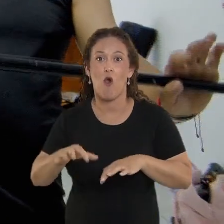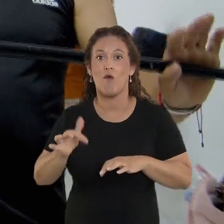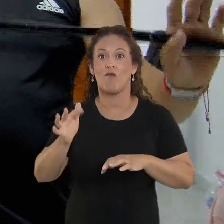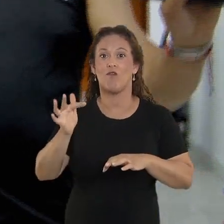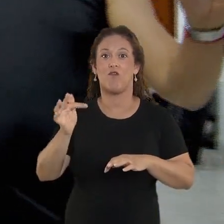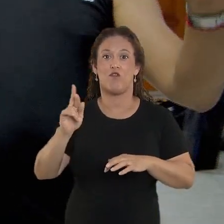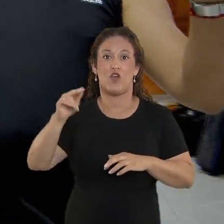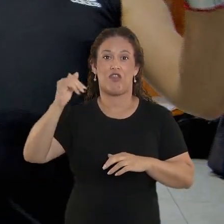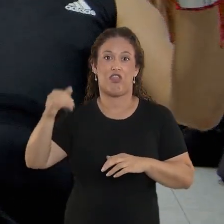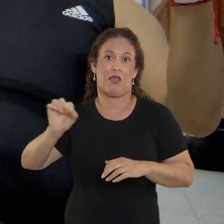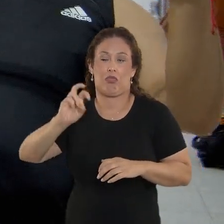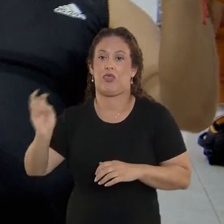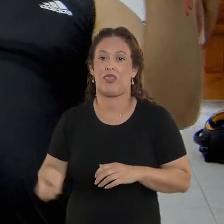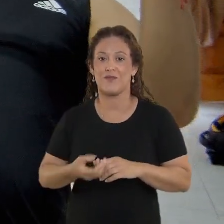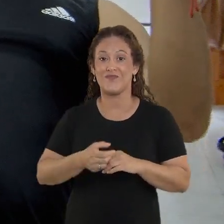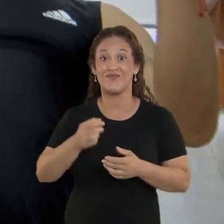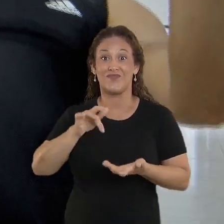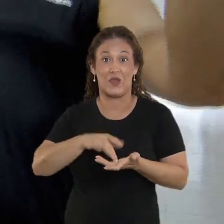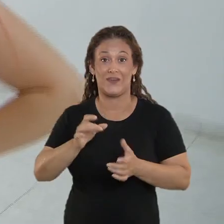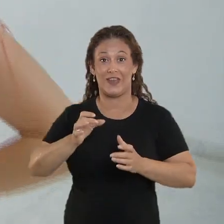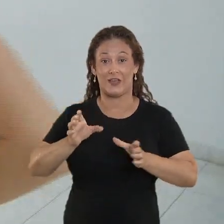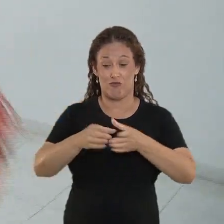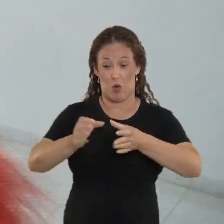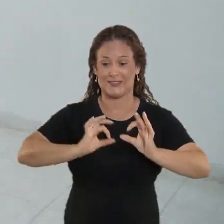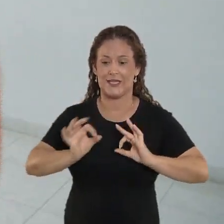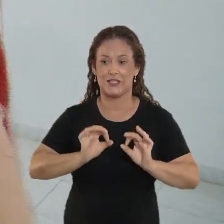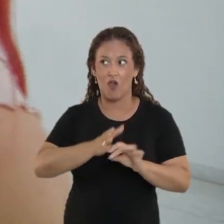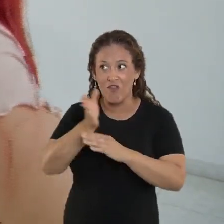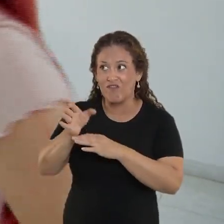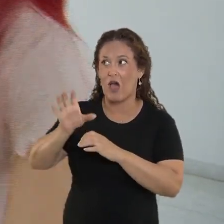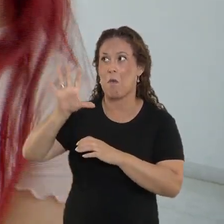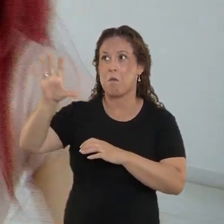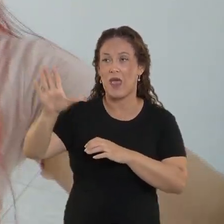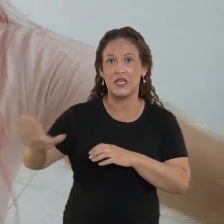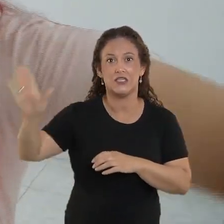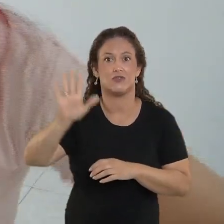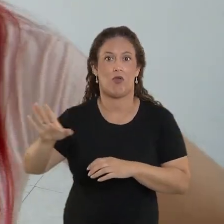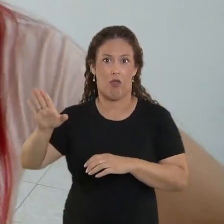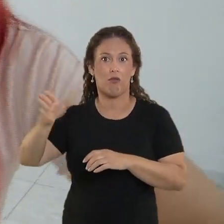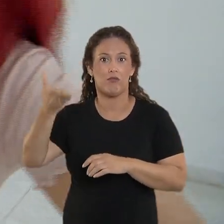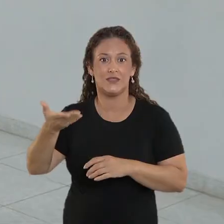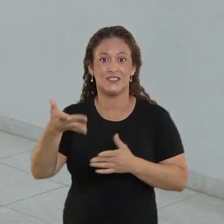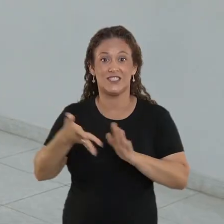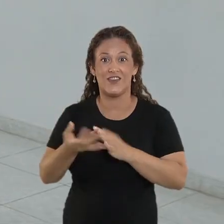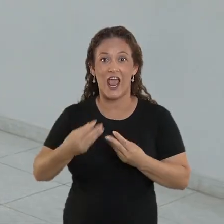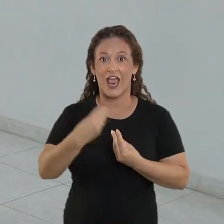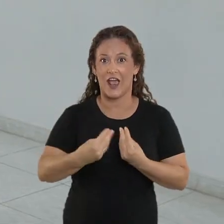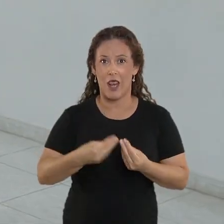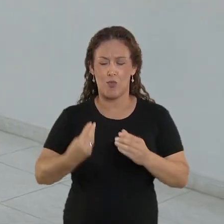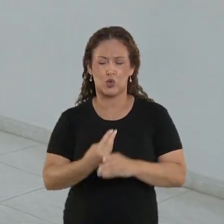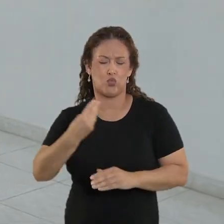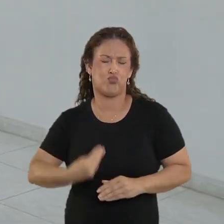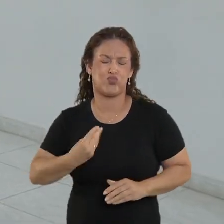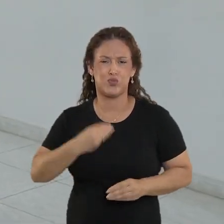Frozen, entre otros. Una vez más es un gran logro que una compañía de teatro musical llegue a la península, lo cual demuestra que en Canarias se